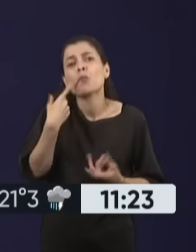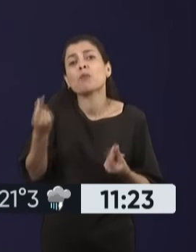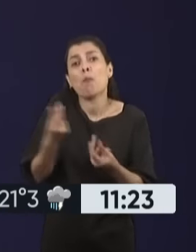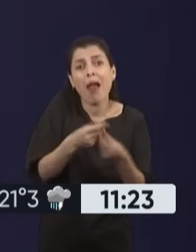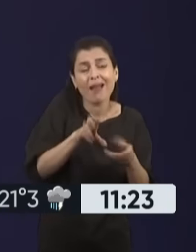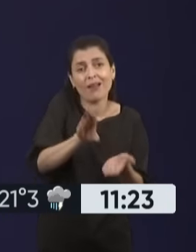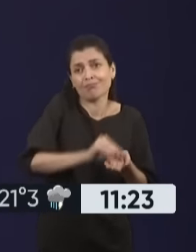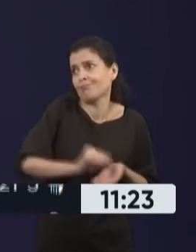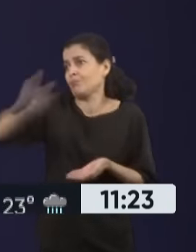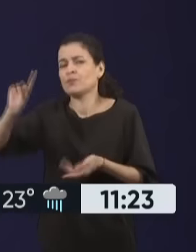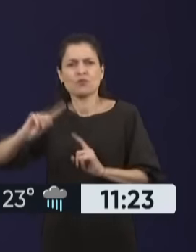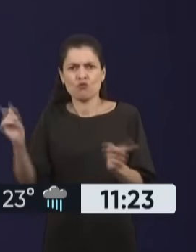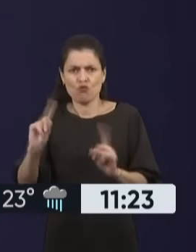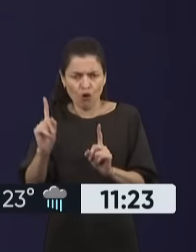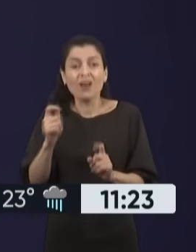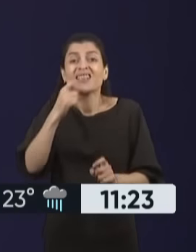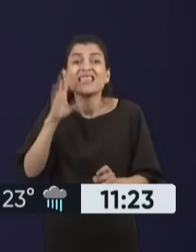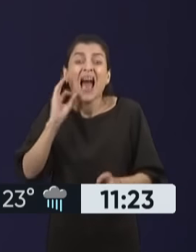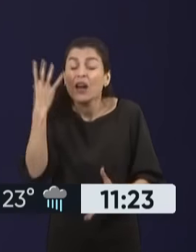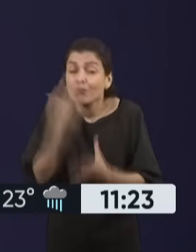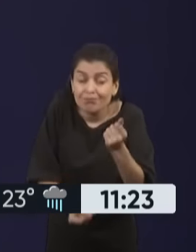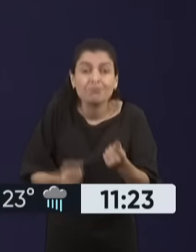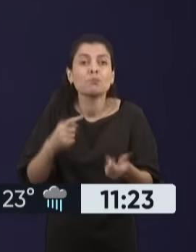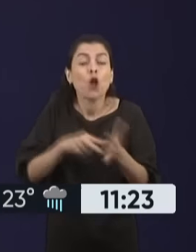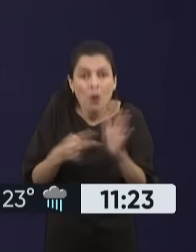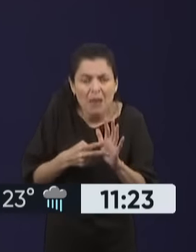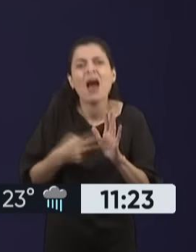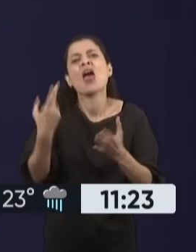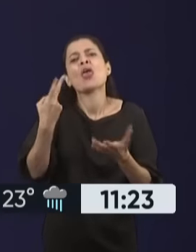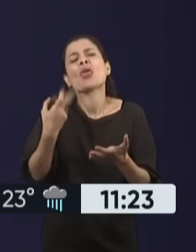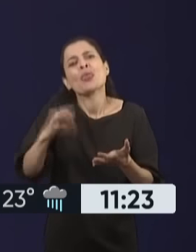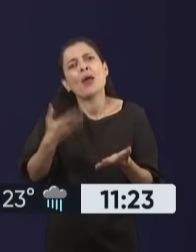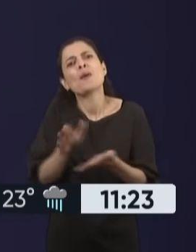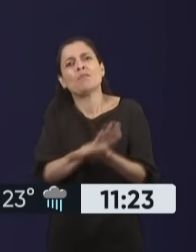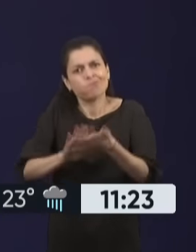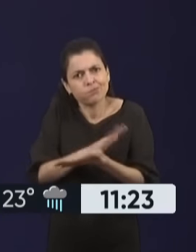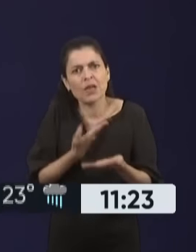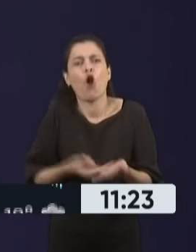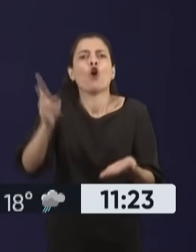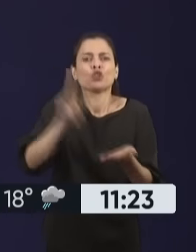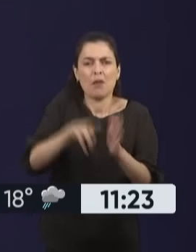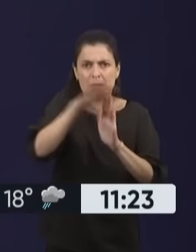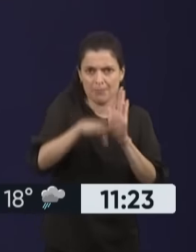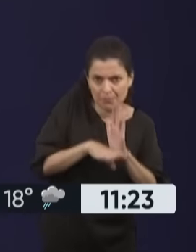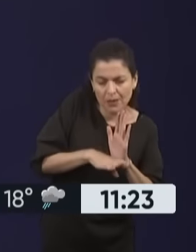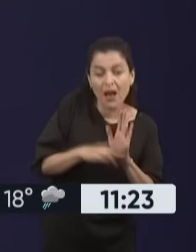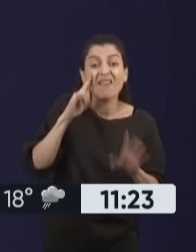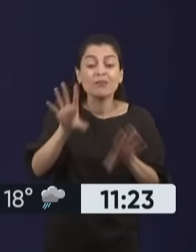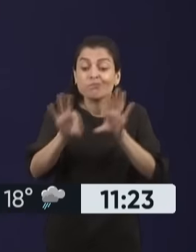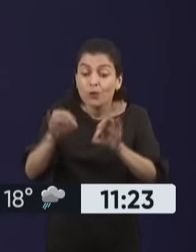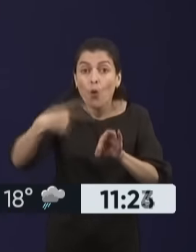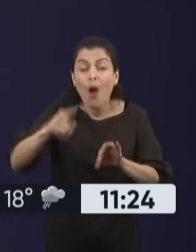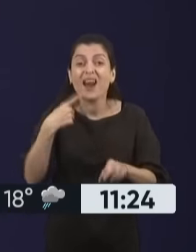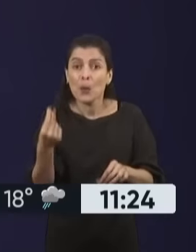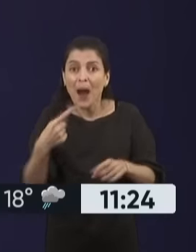esos programas sí efectivamente se van a rediseñar y las provincias evaluarán con cuál de ellos pretenden seguir Cuáles les son de utilidad y